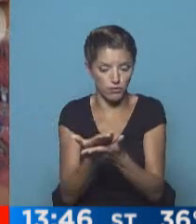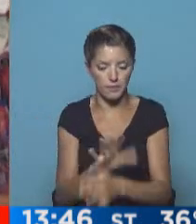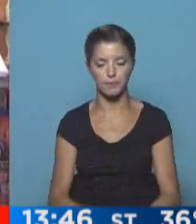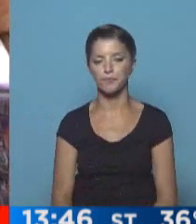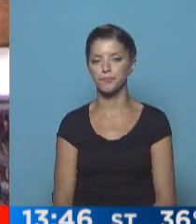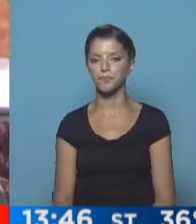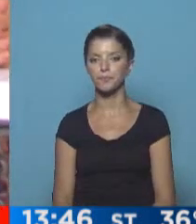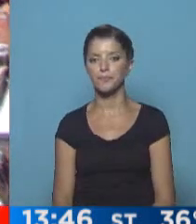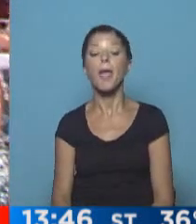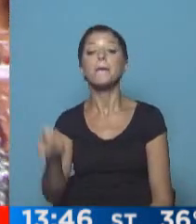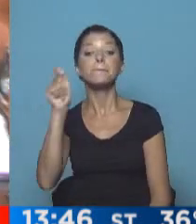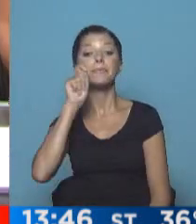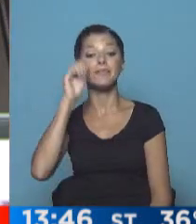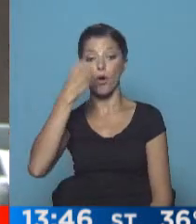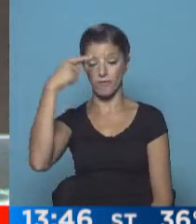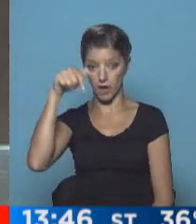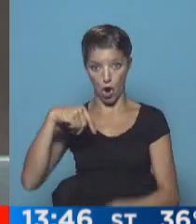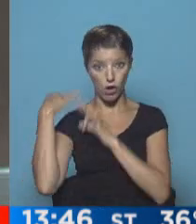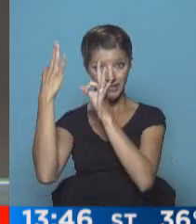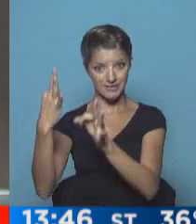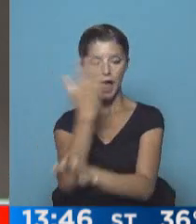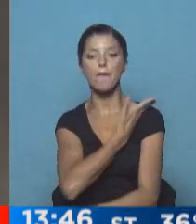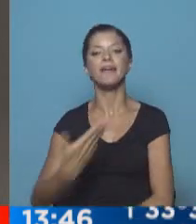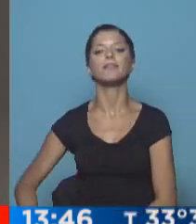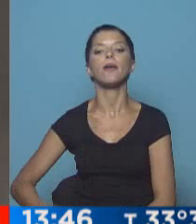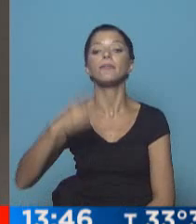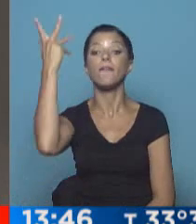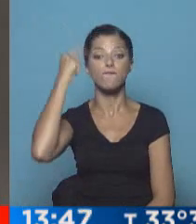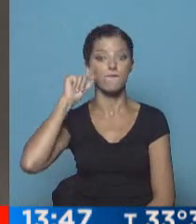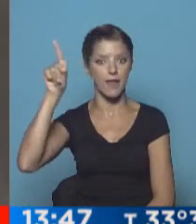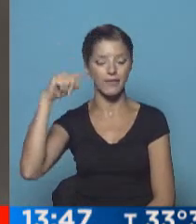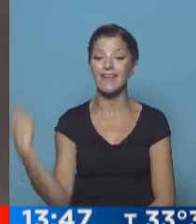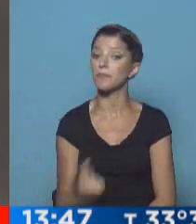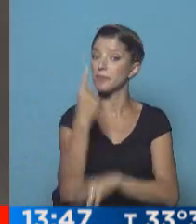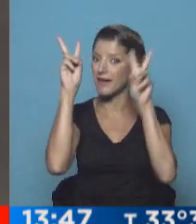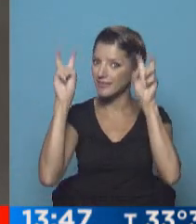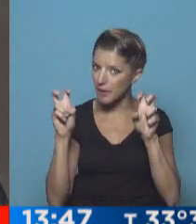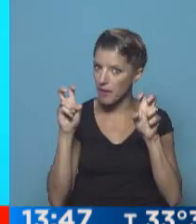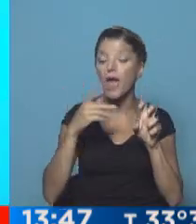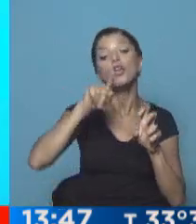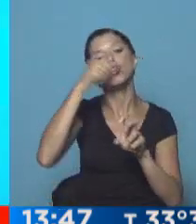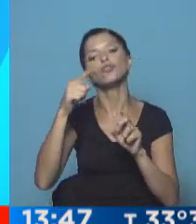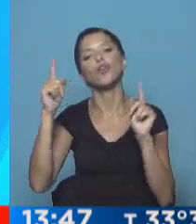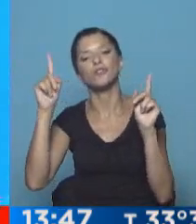La visita oficial hoy a nuestro país del presidente François Hollande es el primer tema de este compacto.